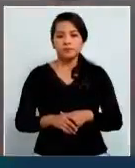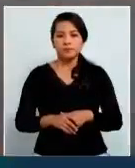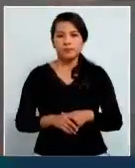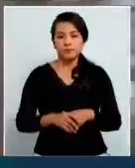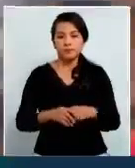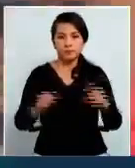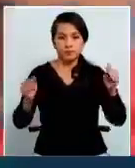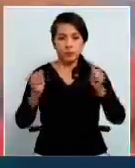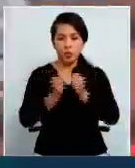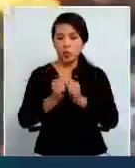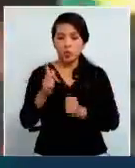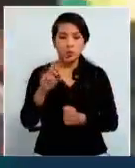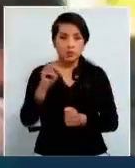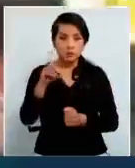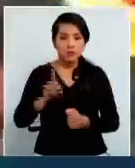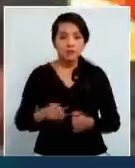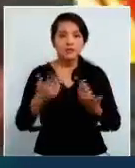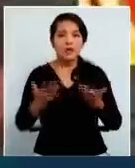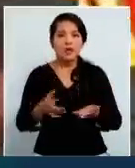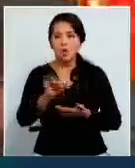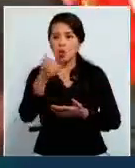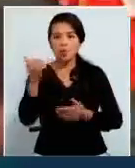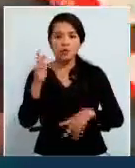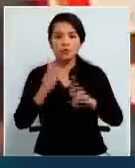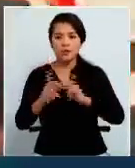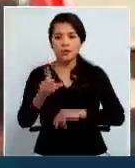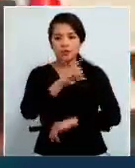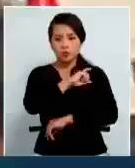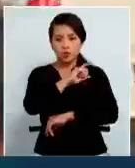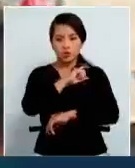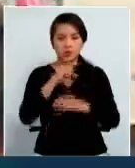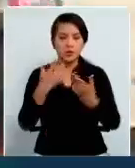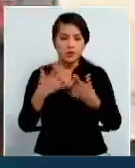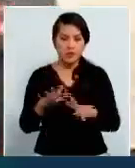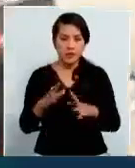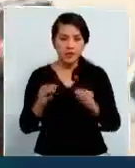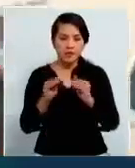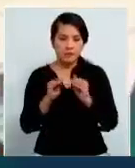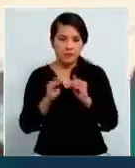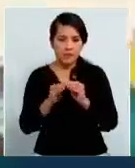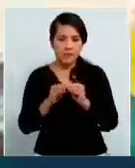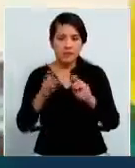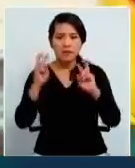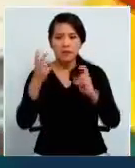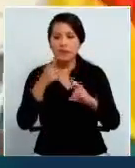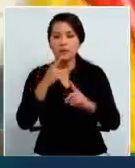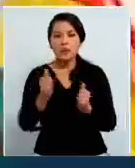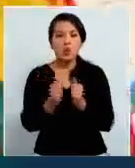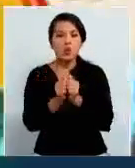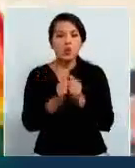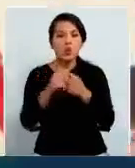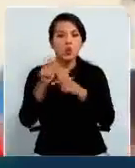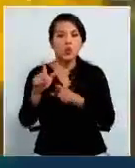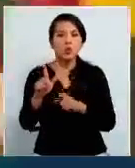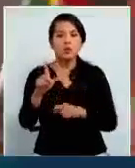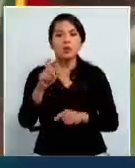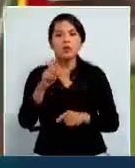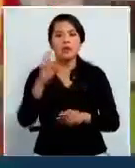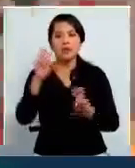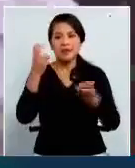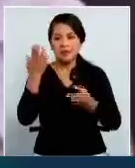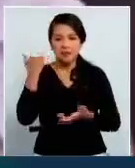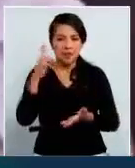Junto a López existen otros efectivos policiales que formaron parte del motín policial que conllevó al golpe de Estado en